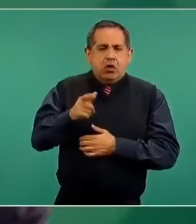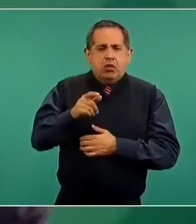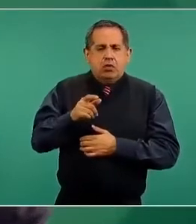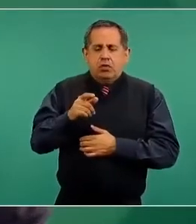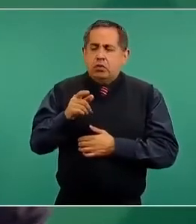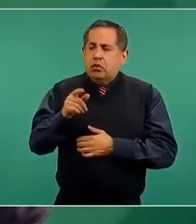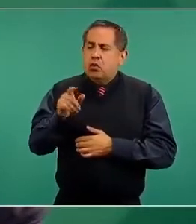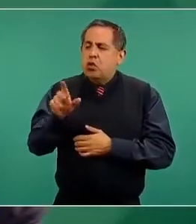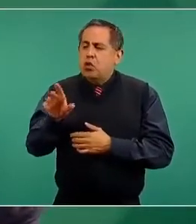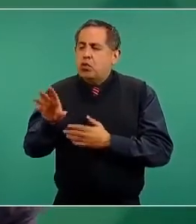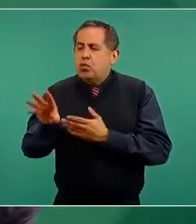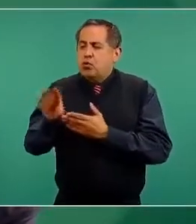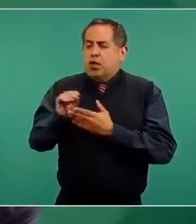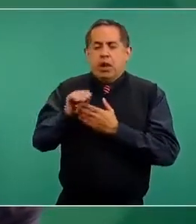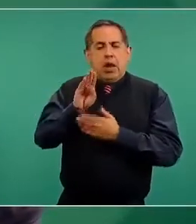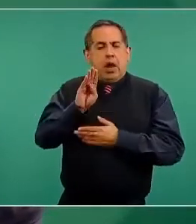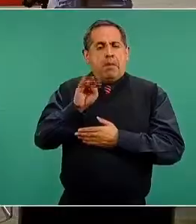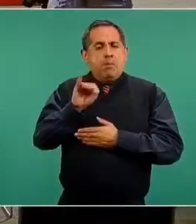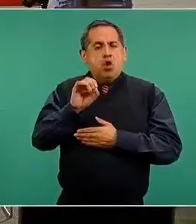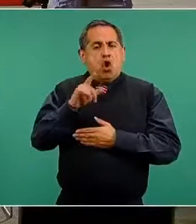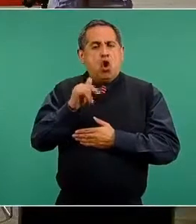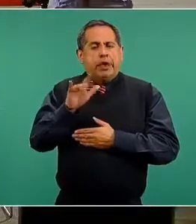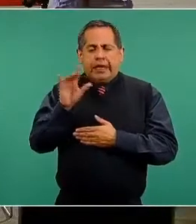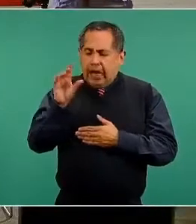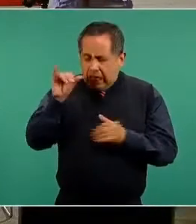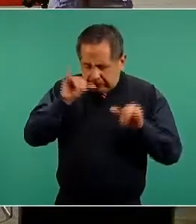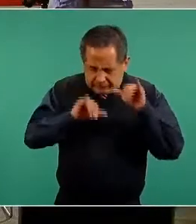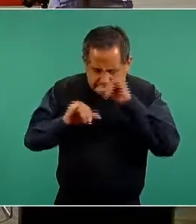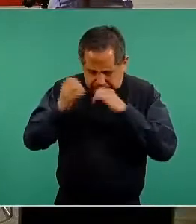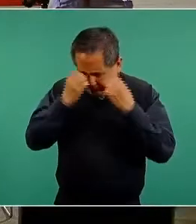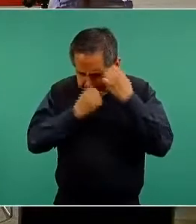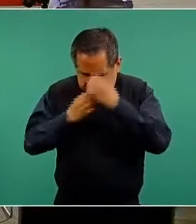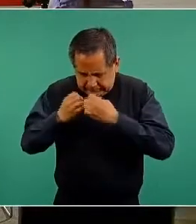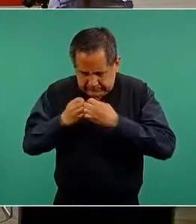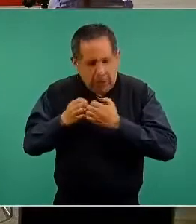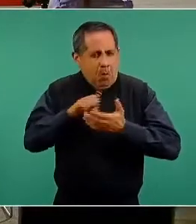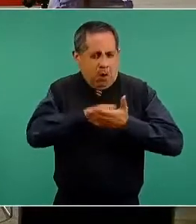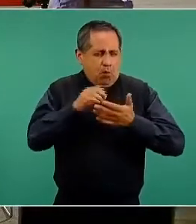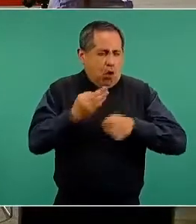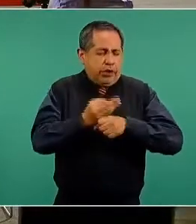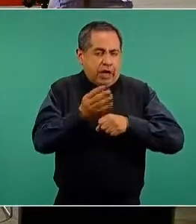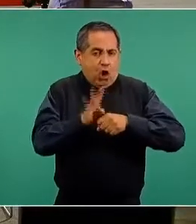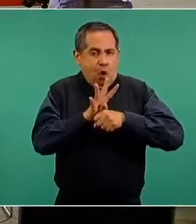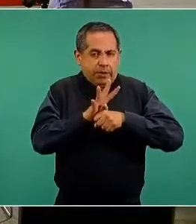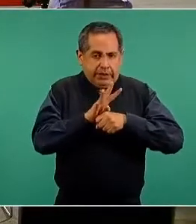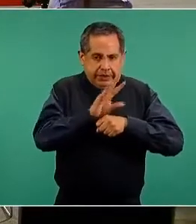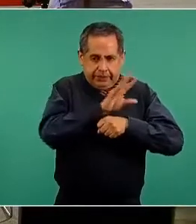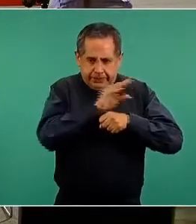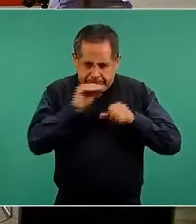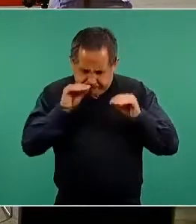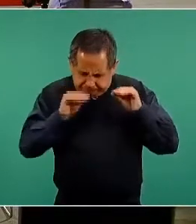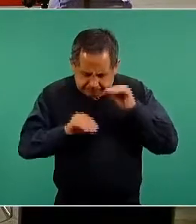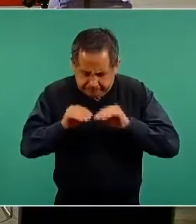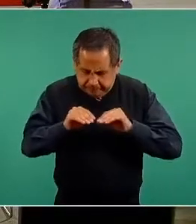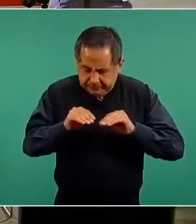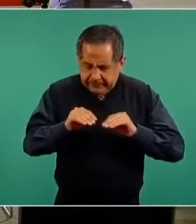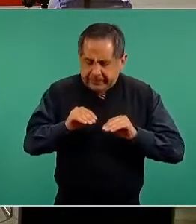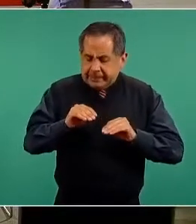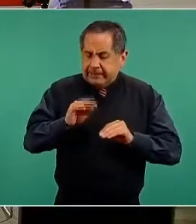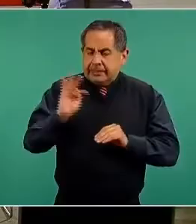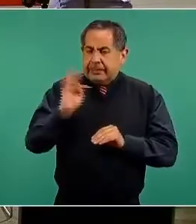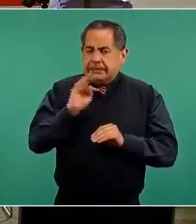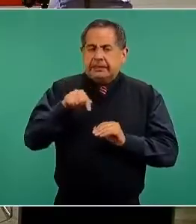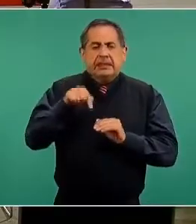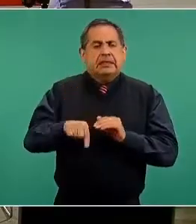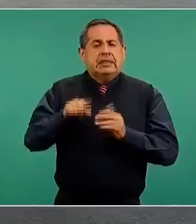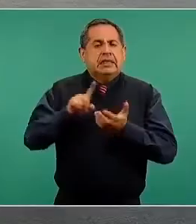toma para el diagnóstico de una enfermedad en particular, en este caso COVID, que es la de mayor importancia, si resultara negativa,